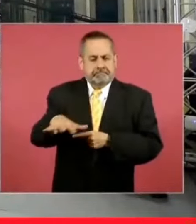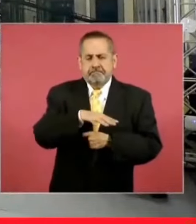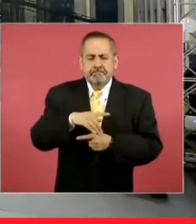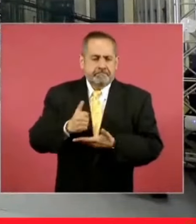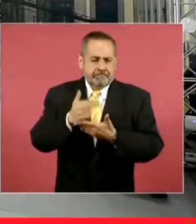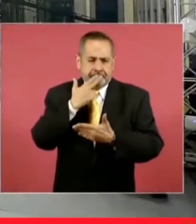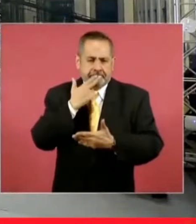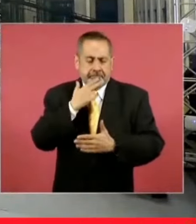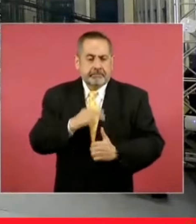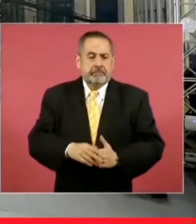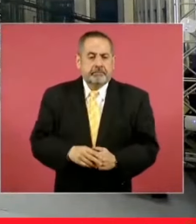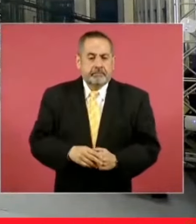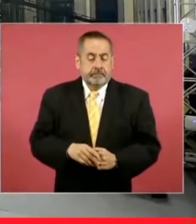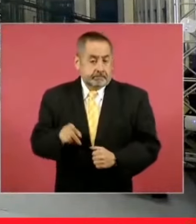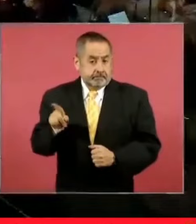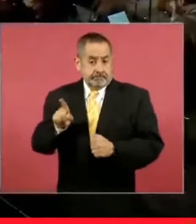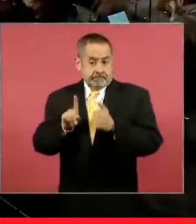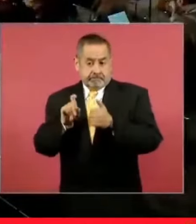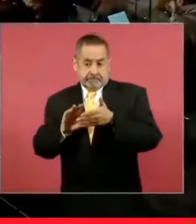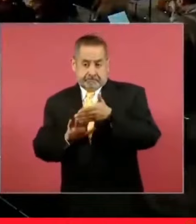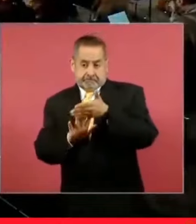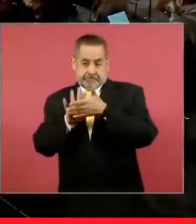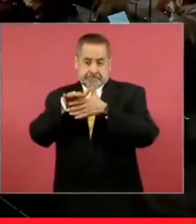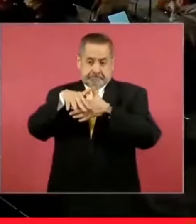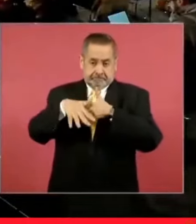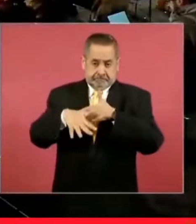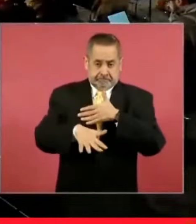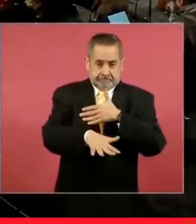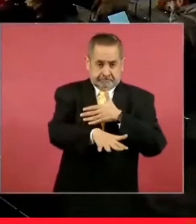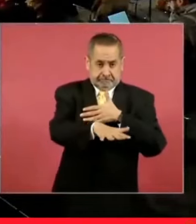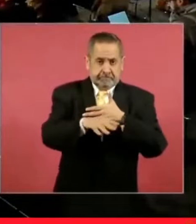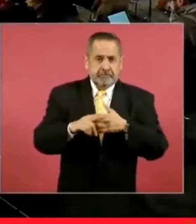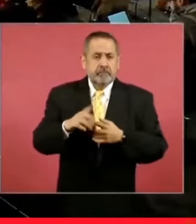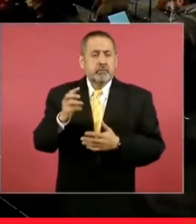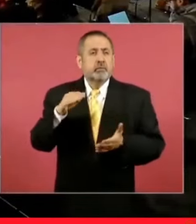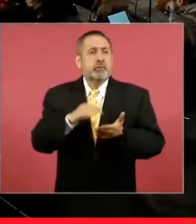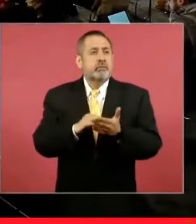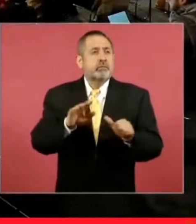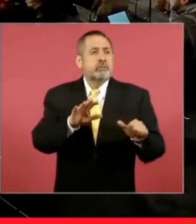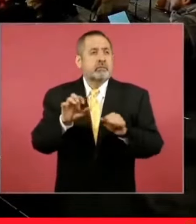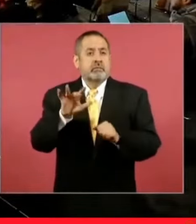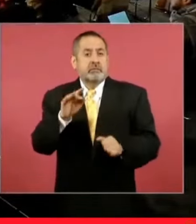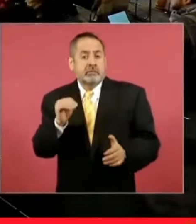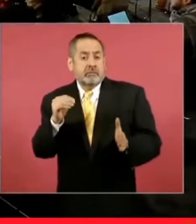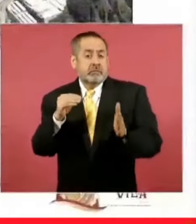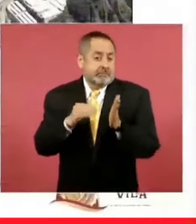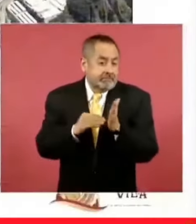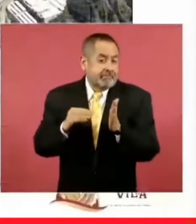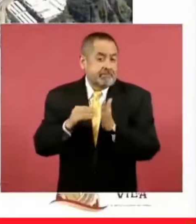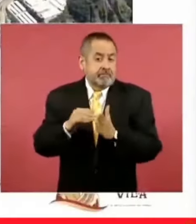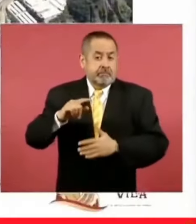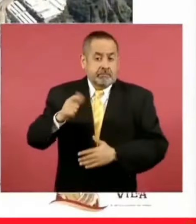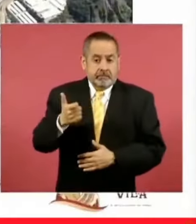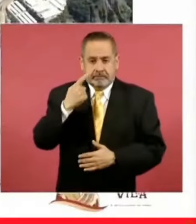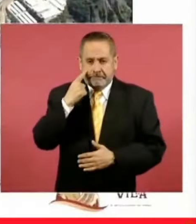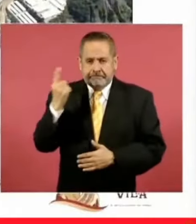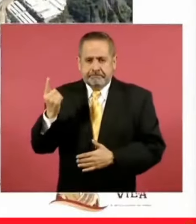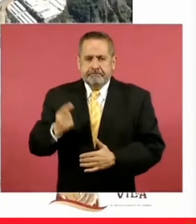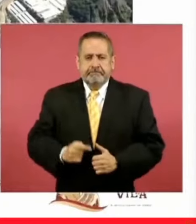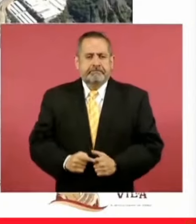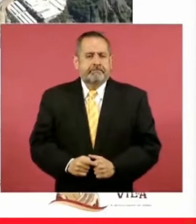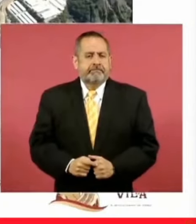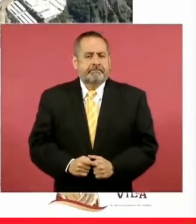Esta presa, con una inversión global de 9 mil 659 millones de pesos, en esta